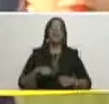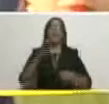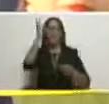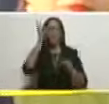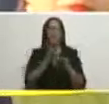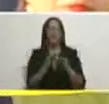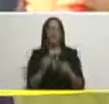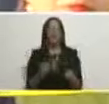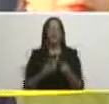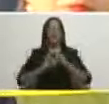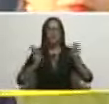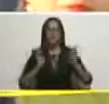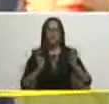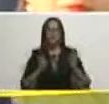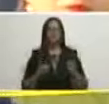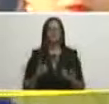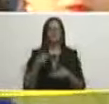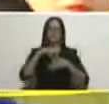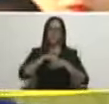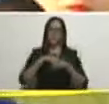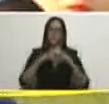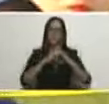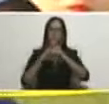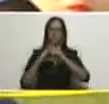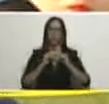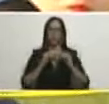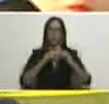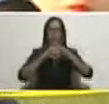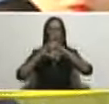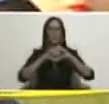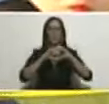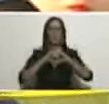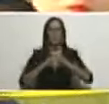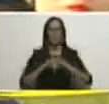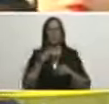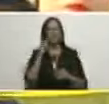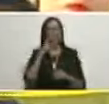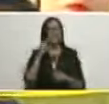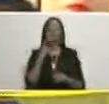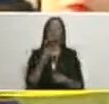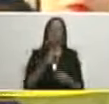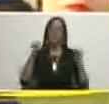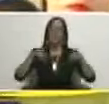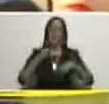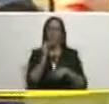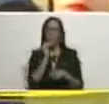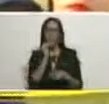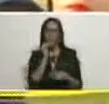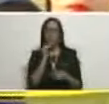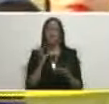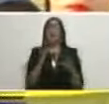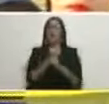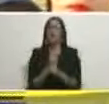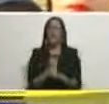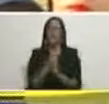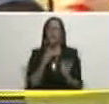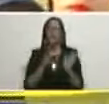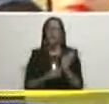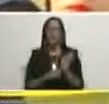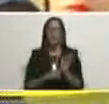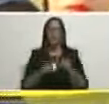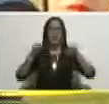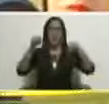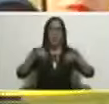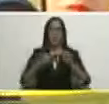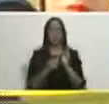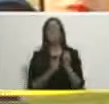ha convertido en arraigado en el corazón de todos los venezolanos por nuestra selección de vino tinto. Decirle que esta juventud confía plenamente en que al frente